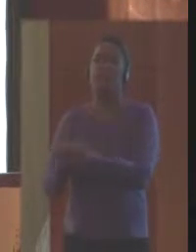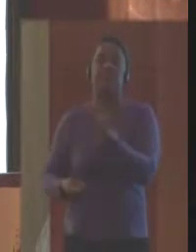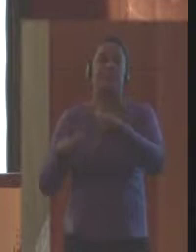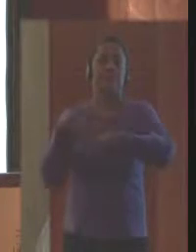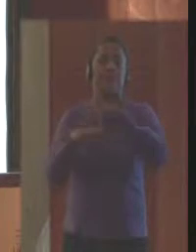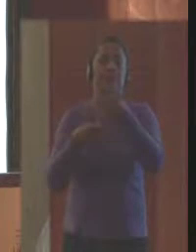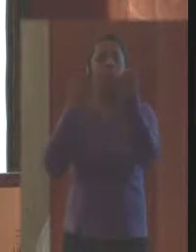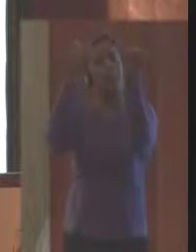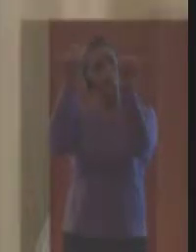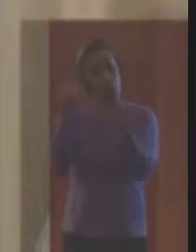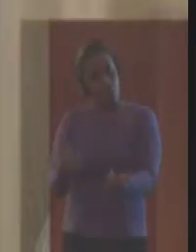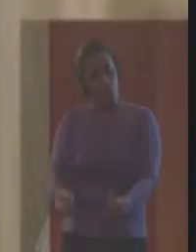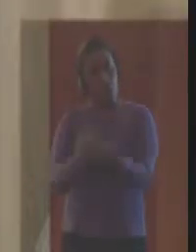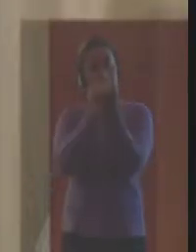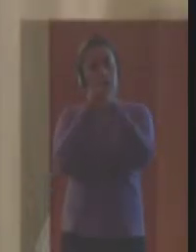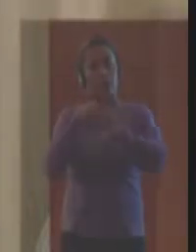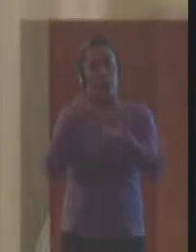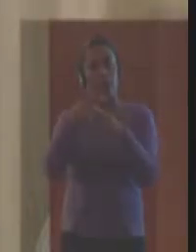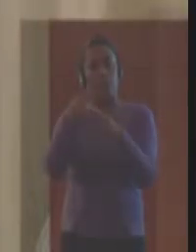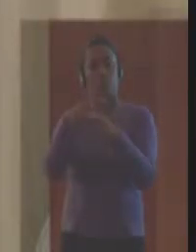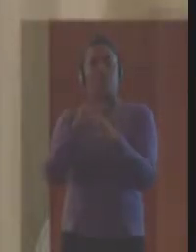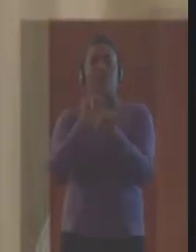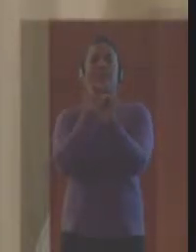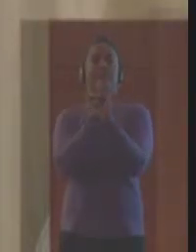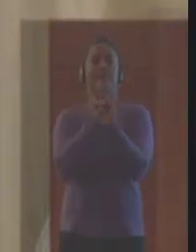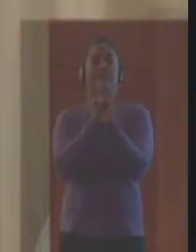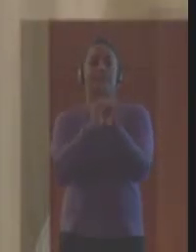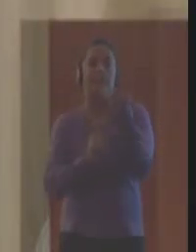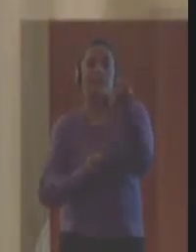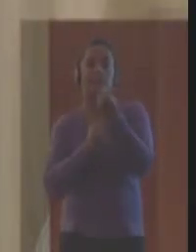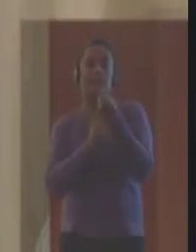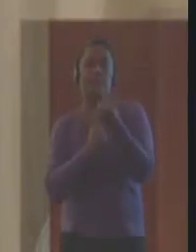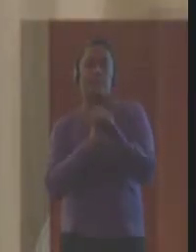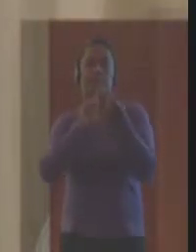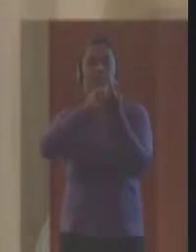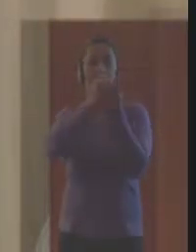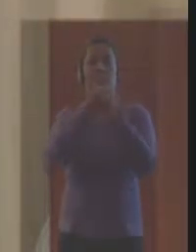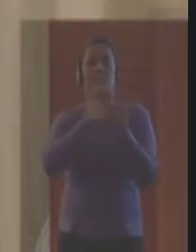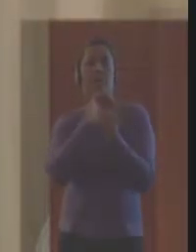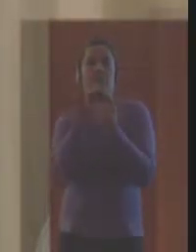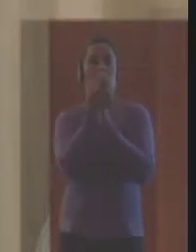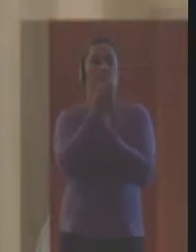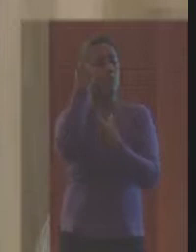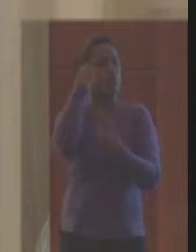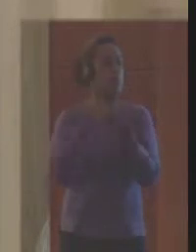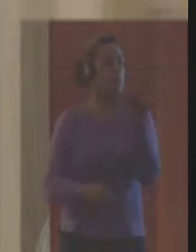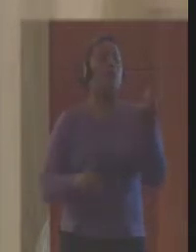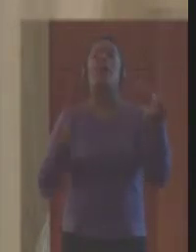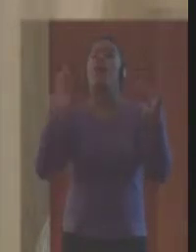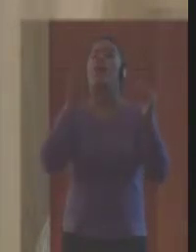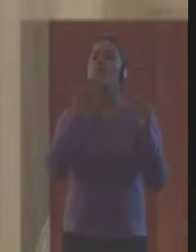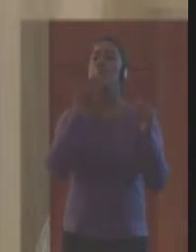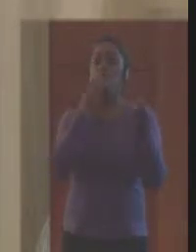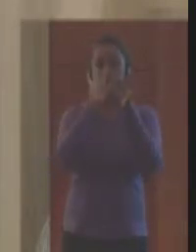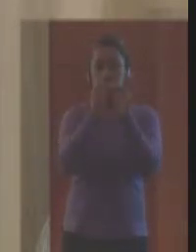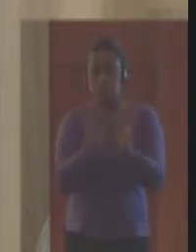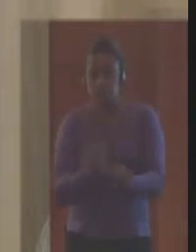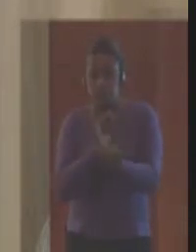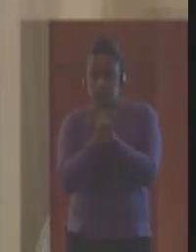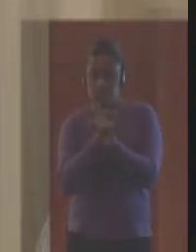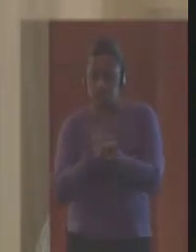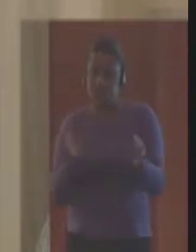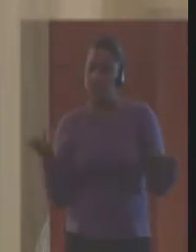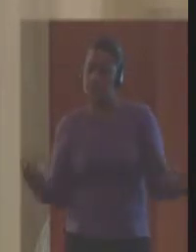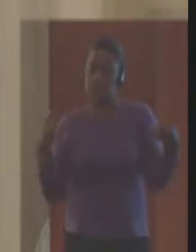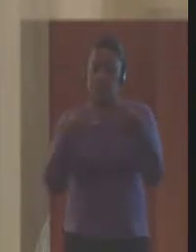Hoy Instituto Digital de Gestión de Riesgos y Cambio Climático, que lleva a un ajuste institucional en la cual se unen